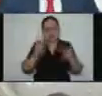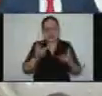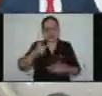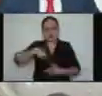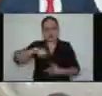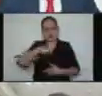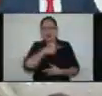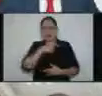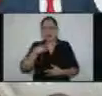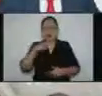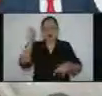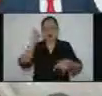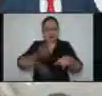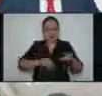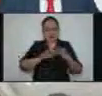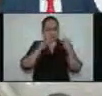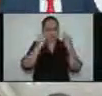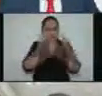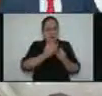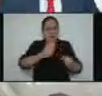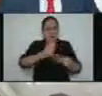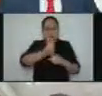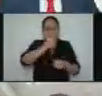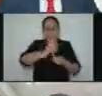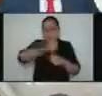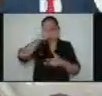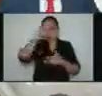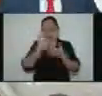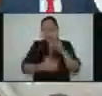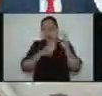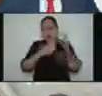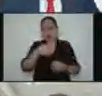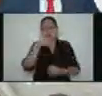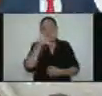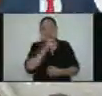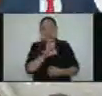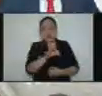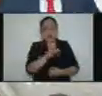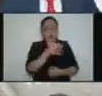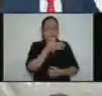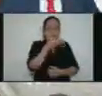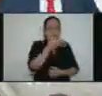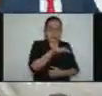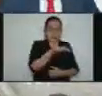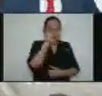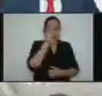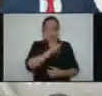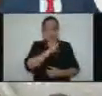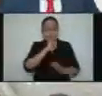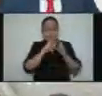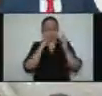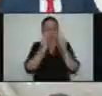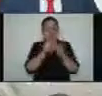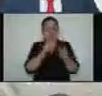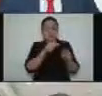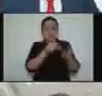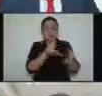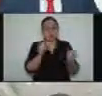la reproducción de violencia, y este tipo de etiquetas marcadas con